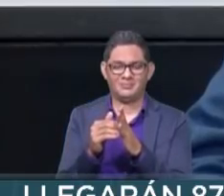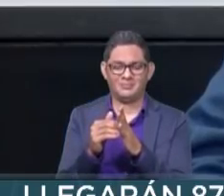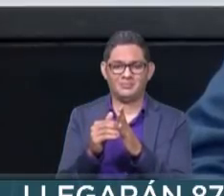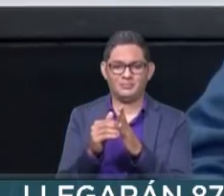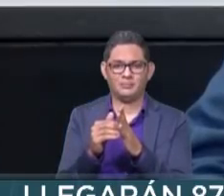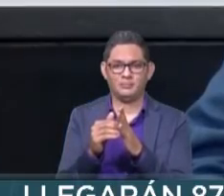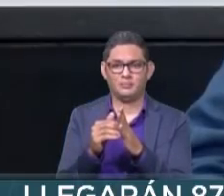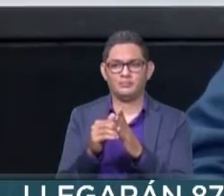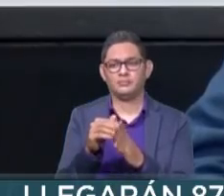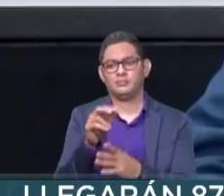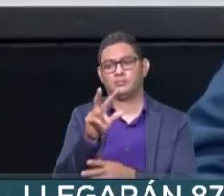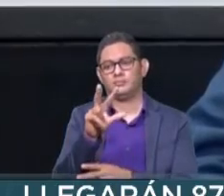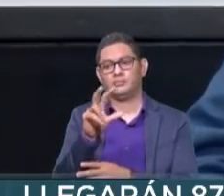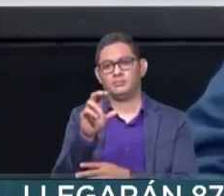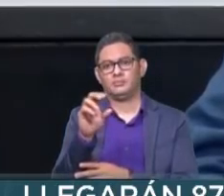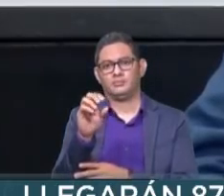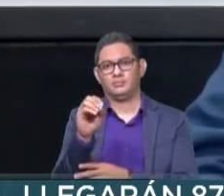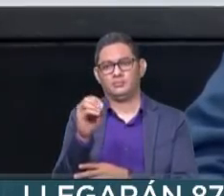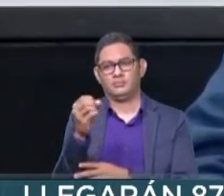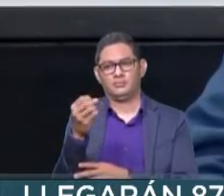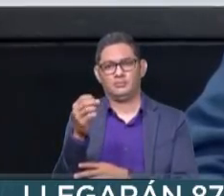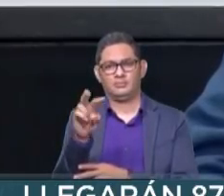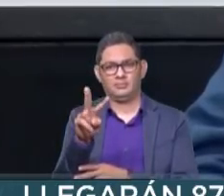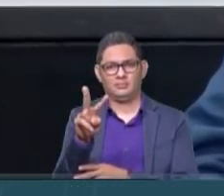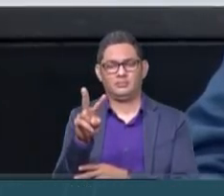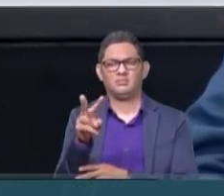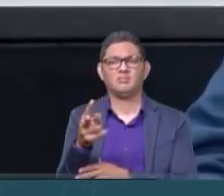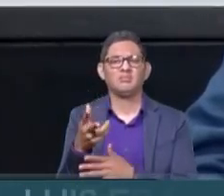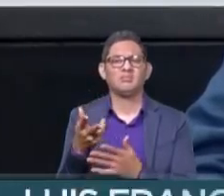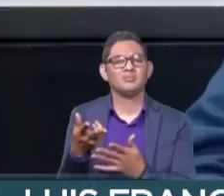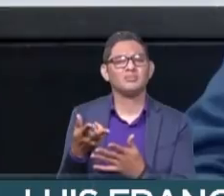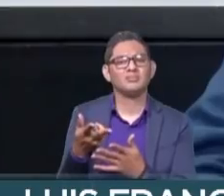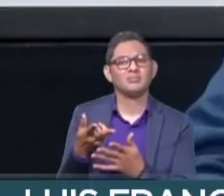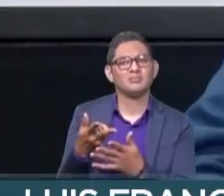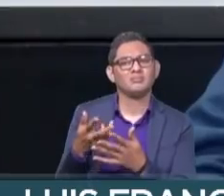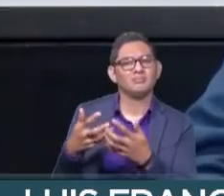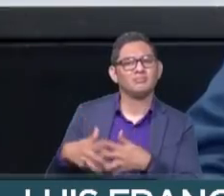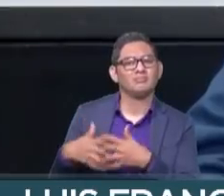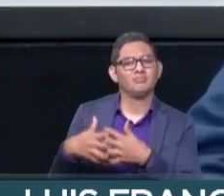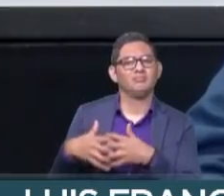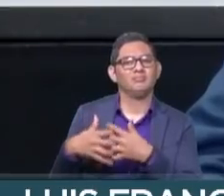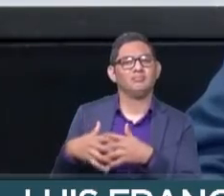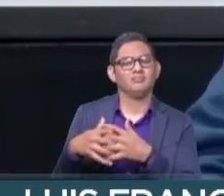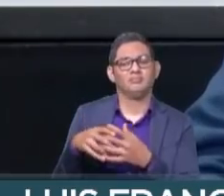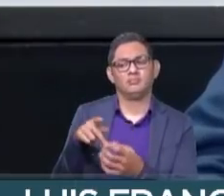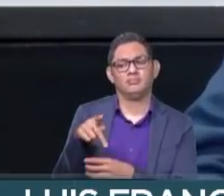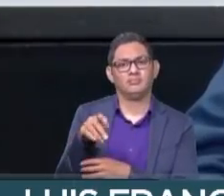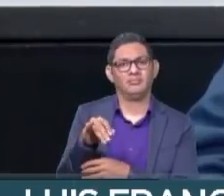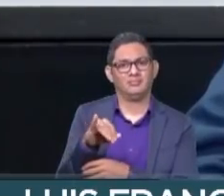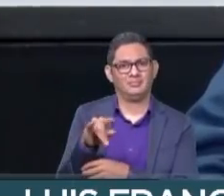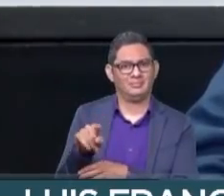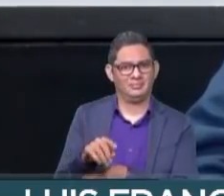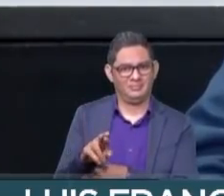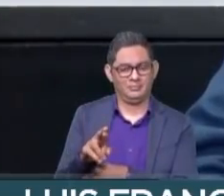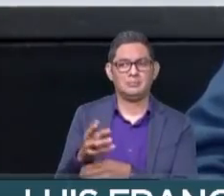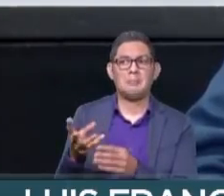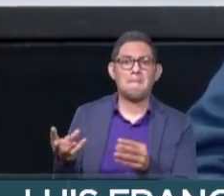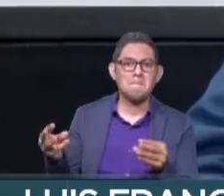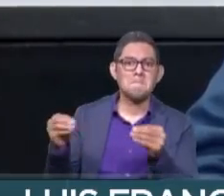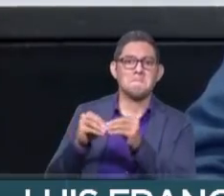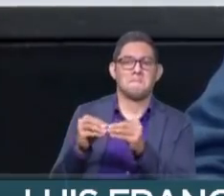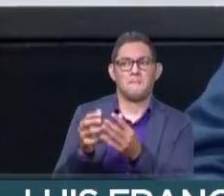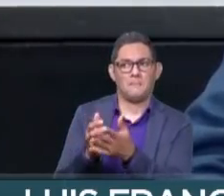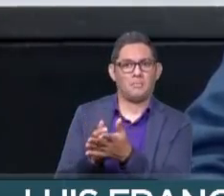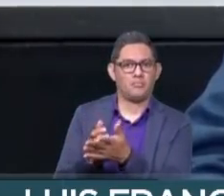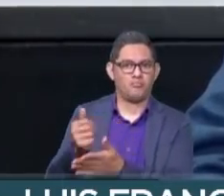1.990.530 dosis de vacunas contra el COVID-19 de la empresa Pfizer. Esta compra